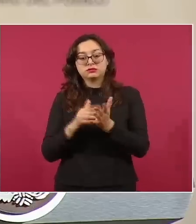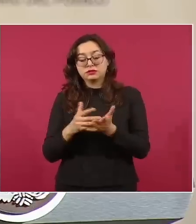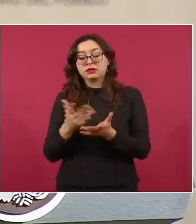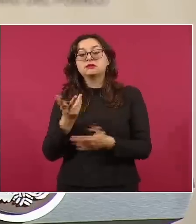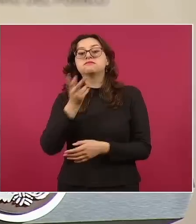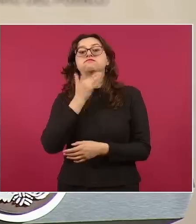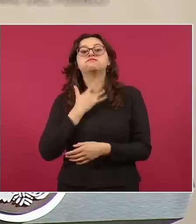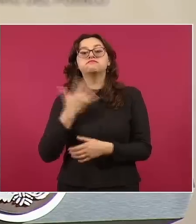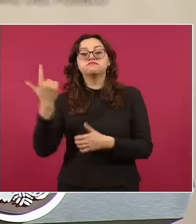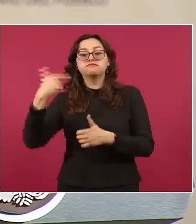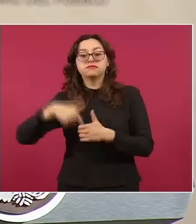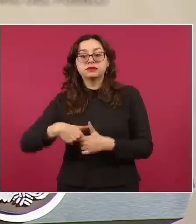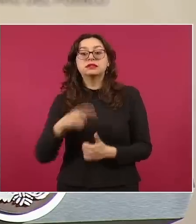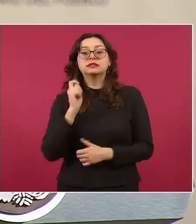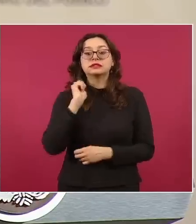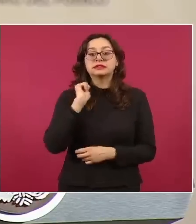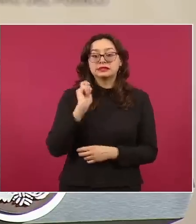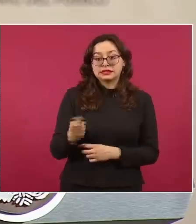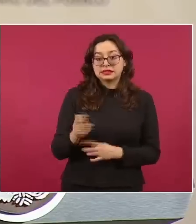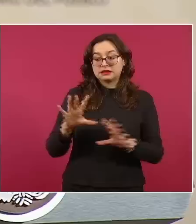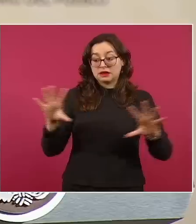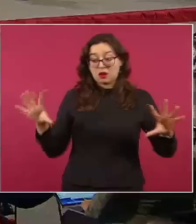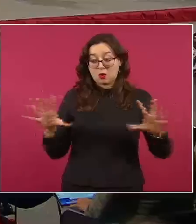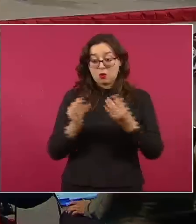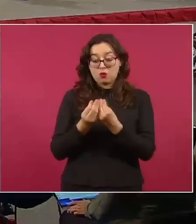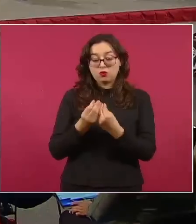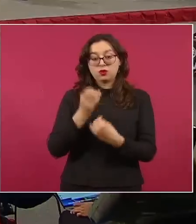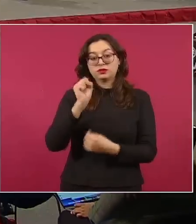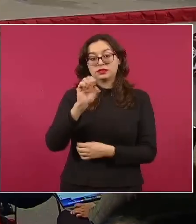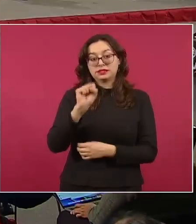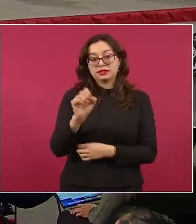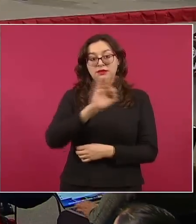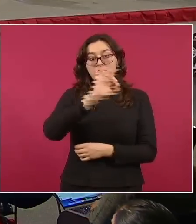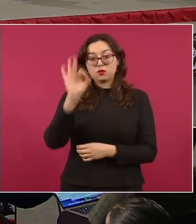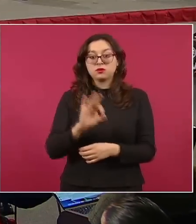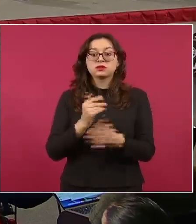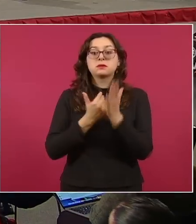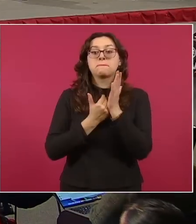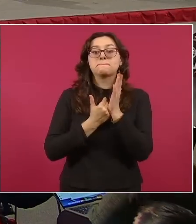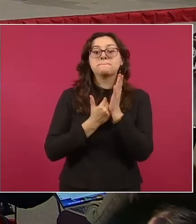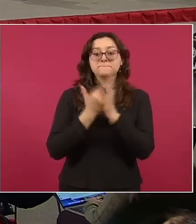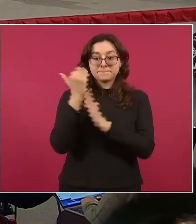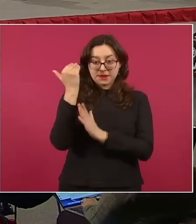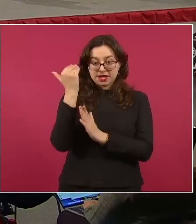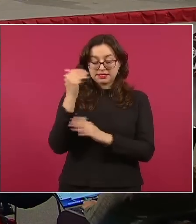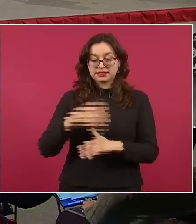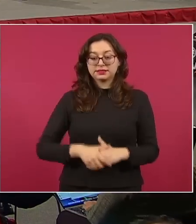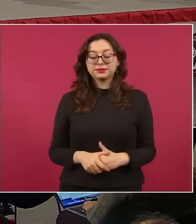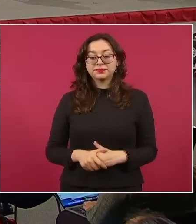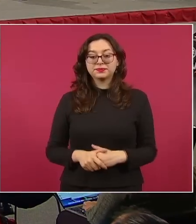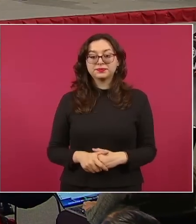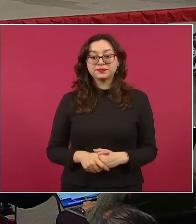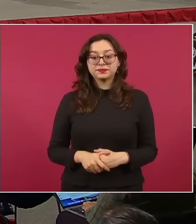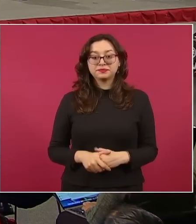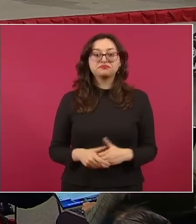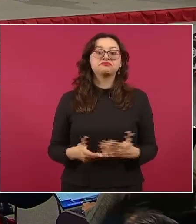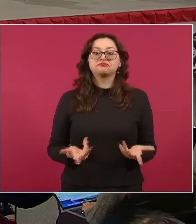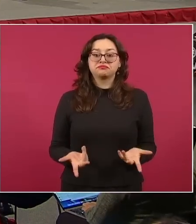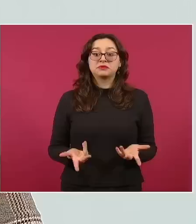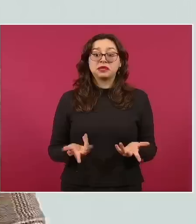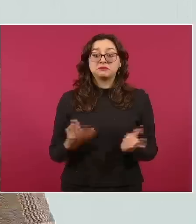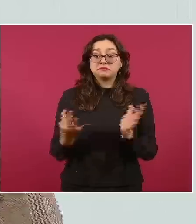60% de esas 2 refinerías. Y son pues ultrabajo